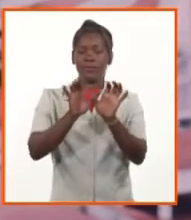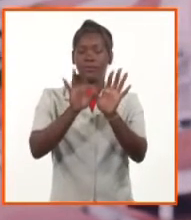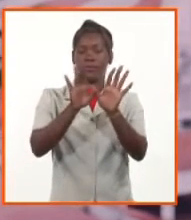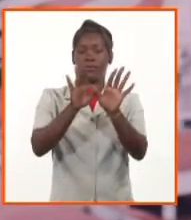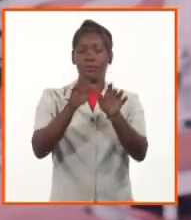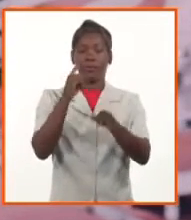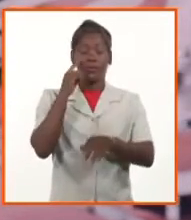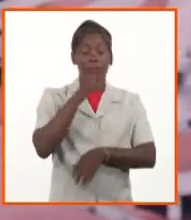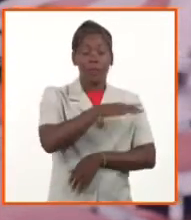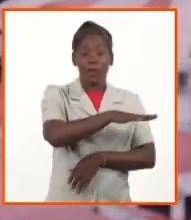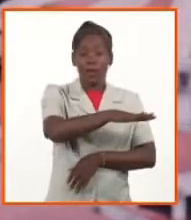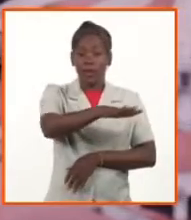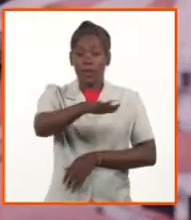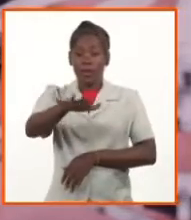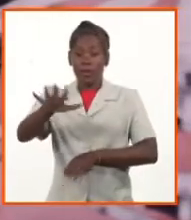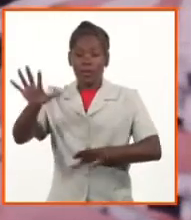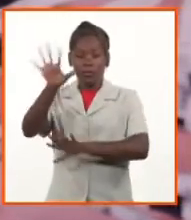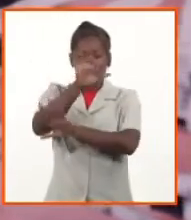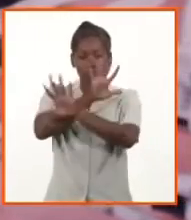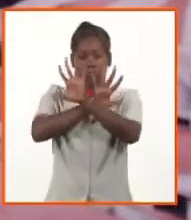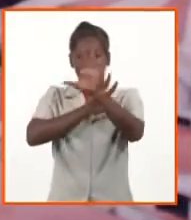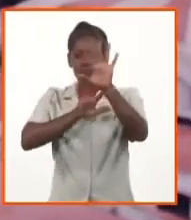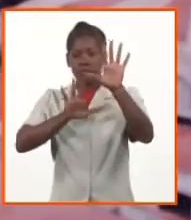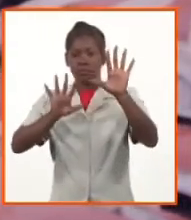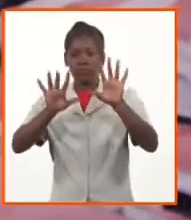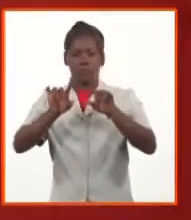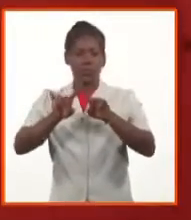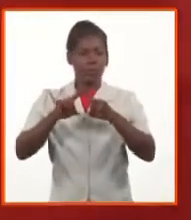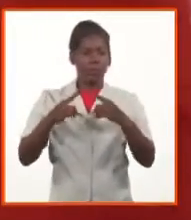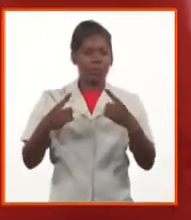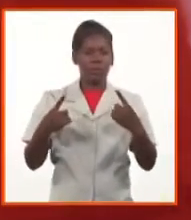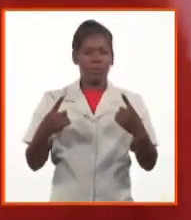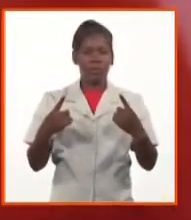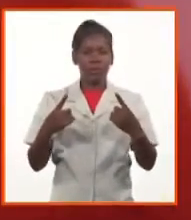de lo turbio, el porqué de lo claro.